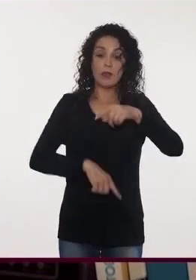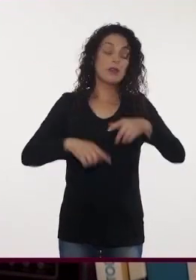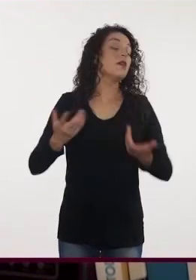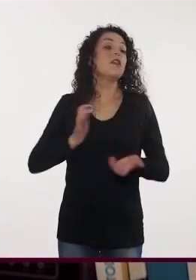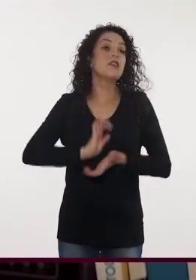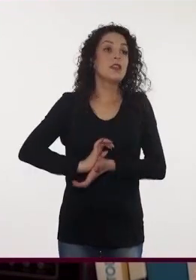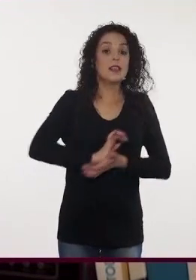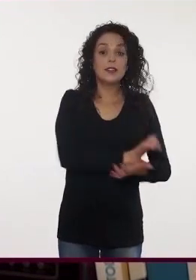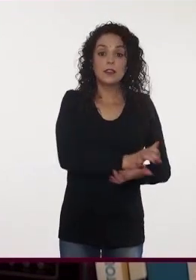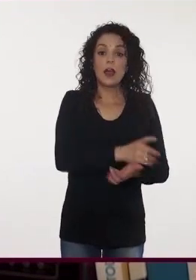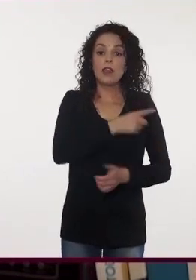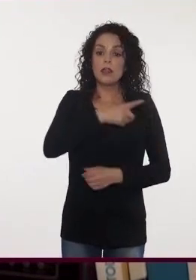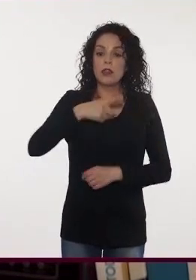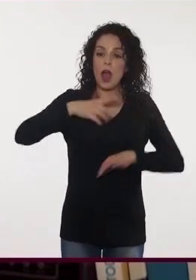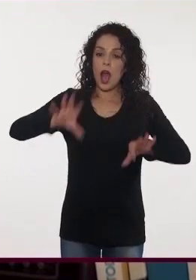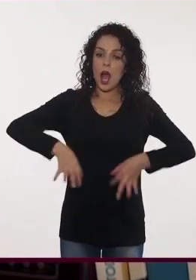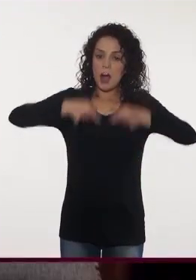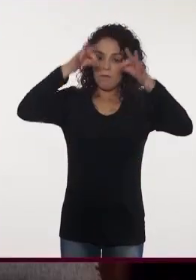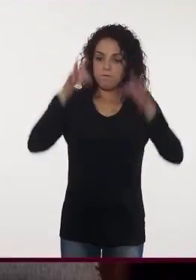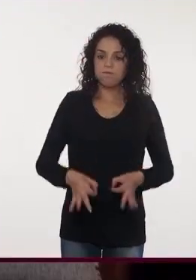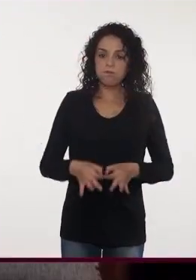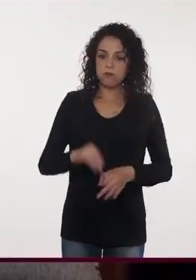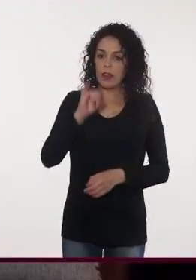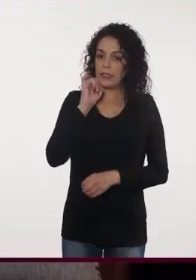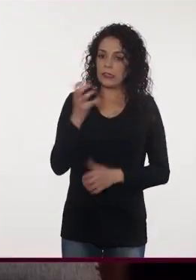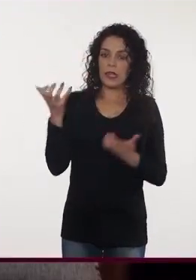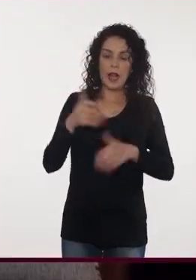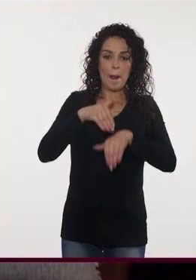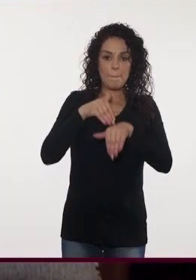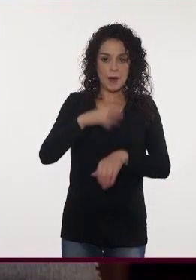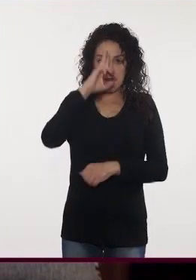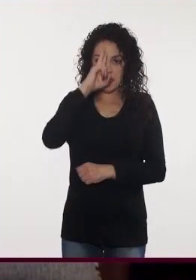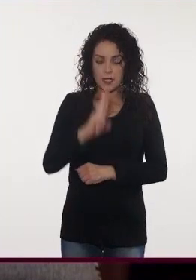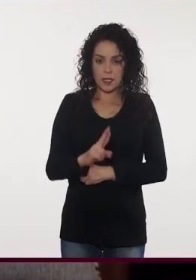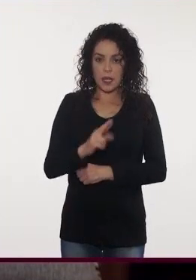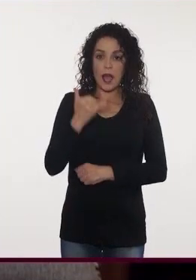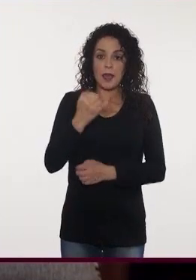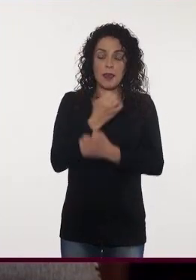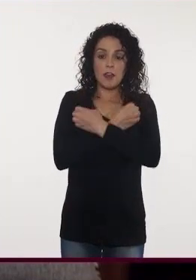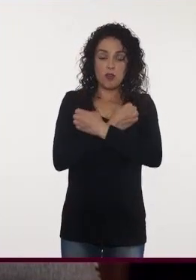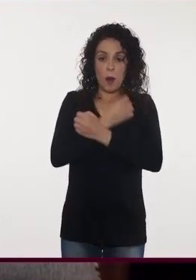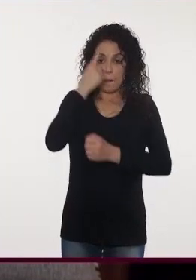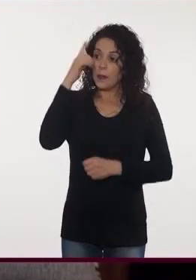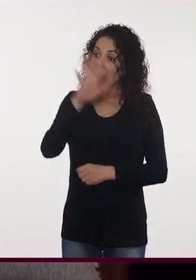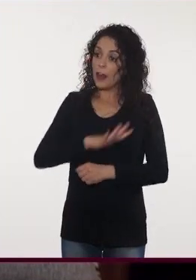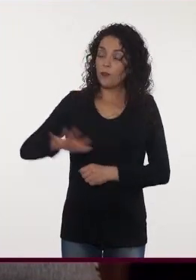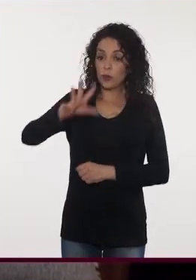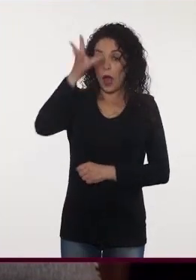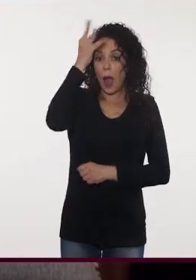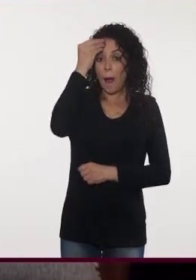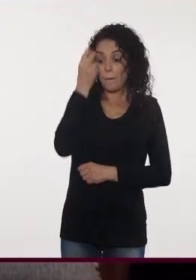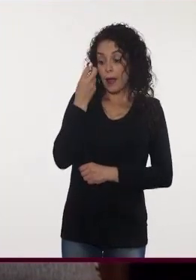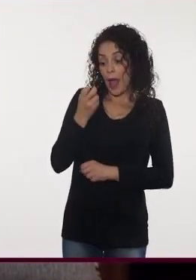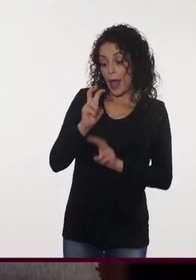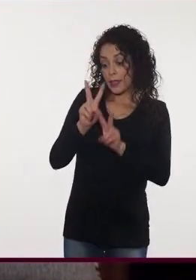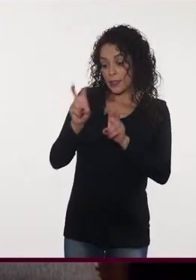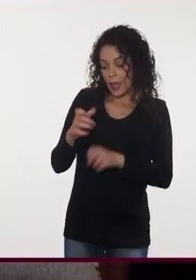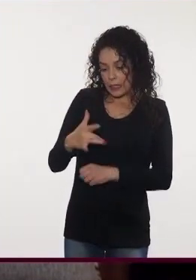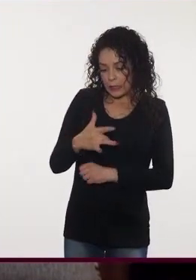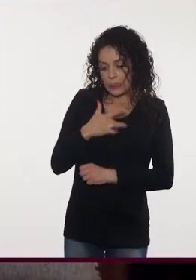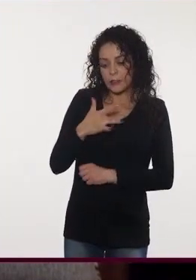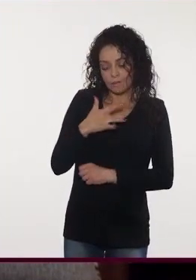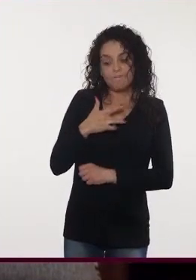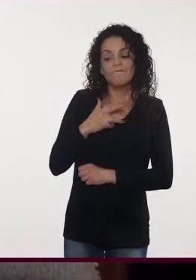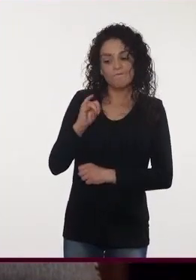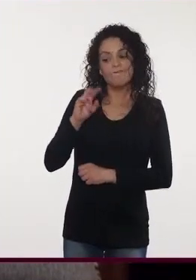se apliquen de manera eficiente y que la educación para sensibilizarnos en este asunto esté presente